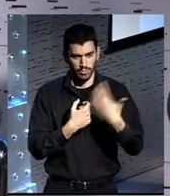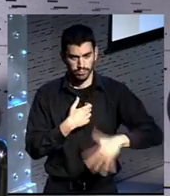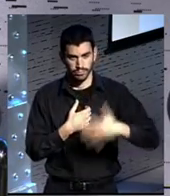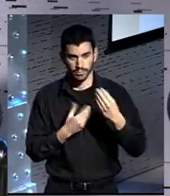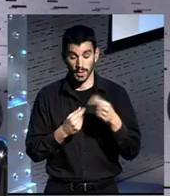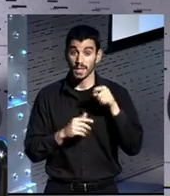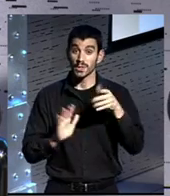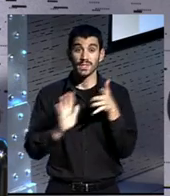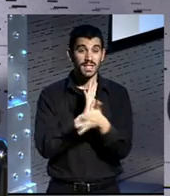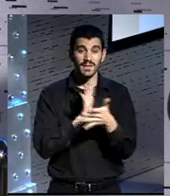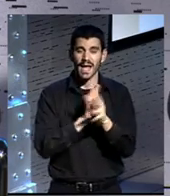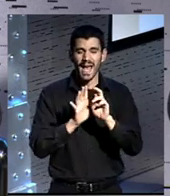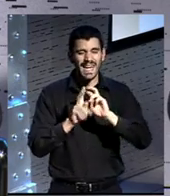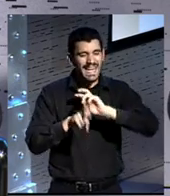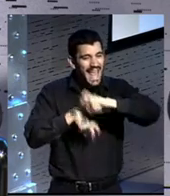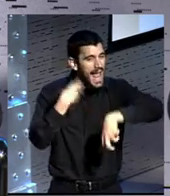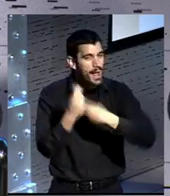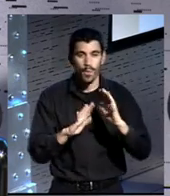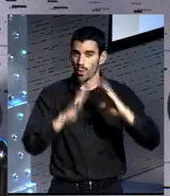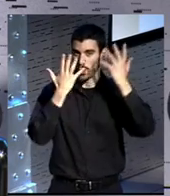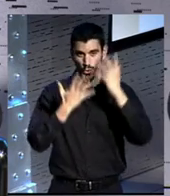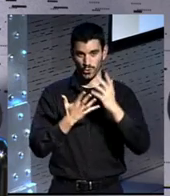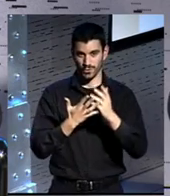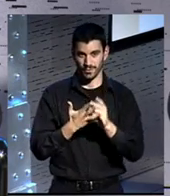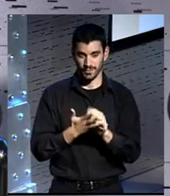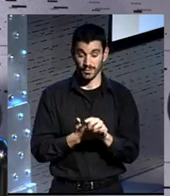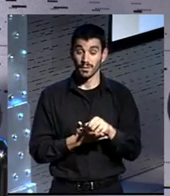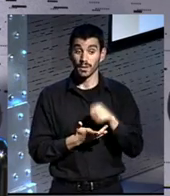importante y bueno, yo pienso que el empleado de Bankinter